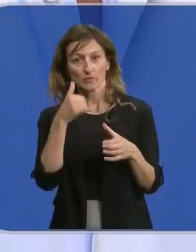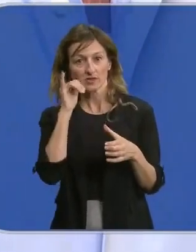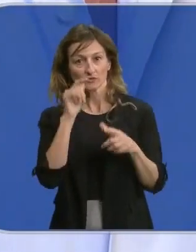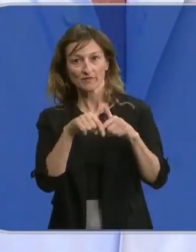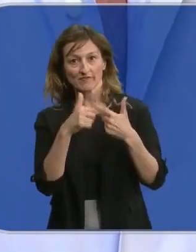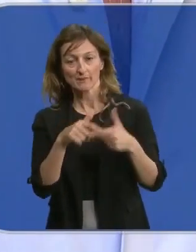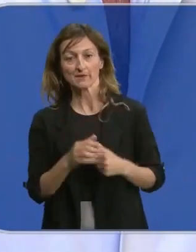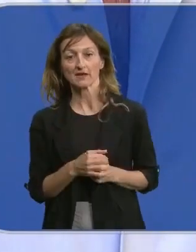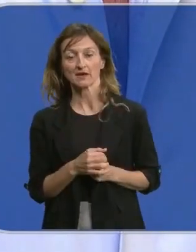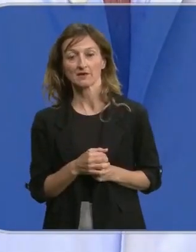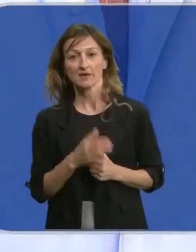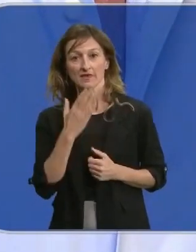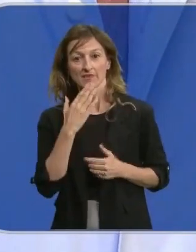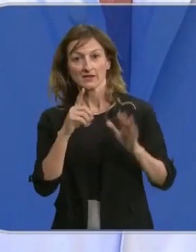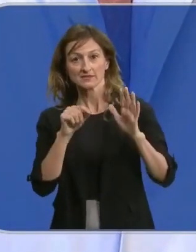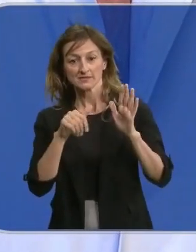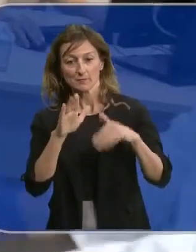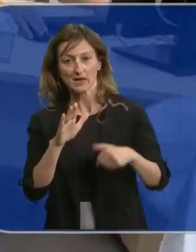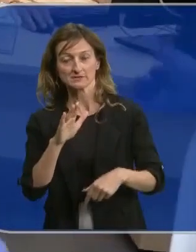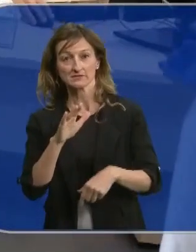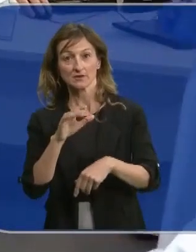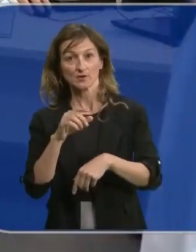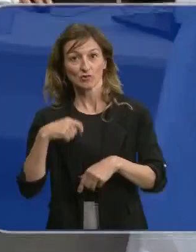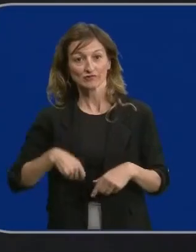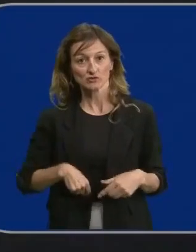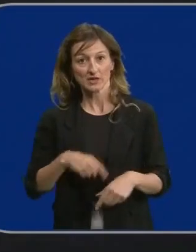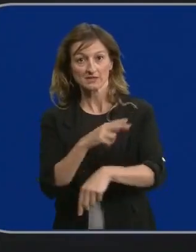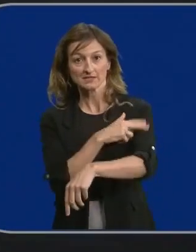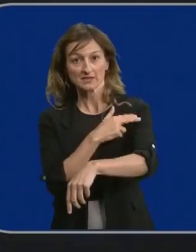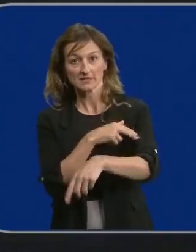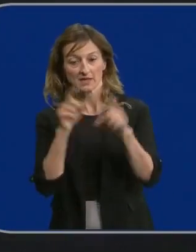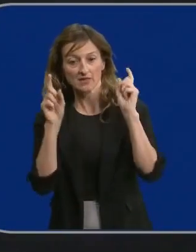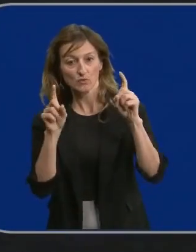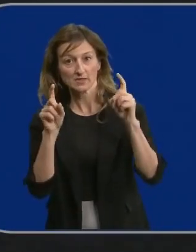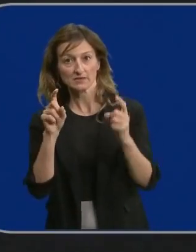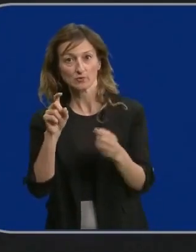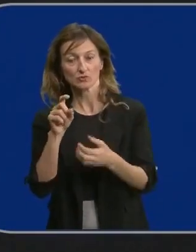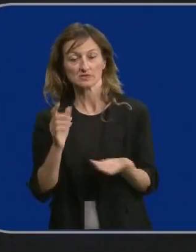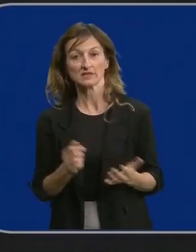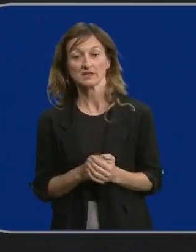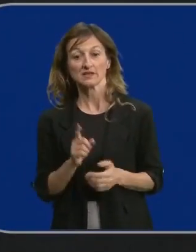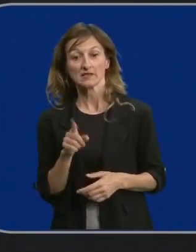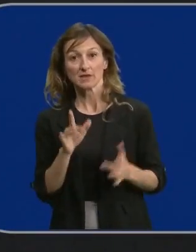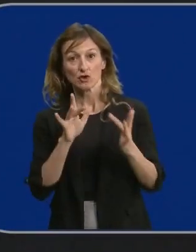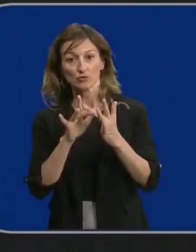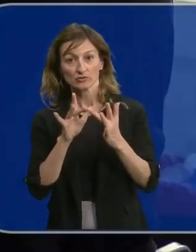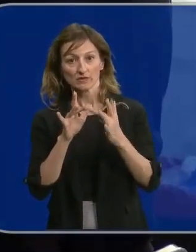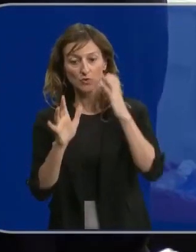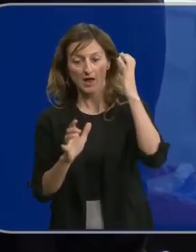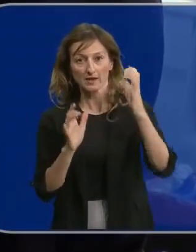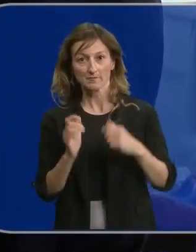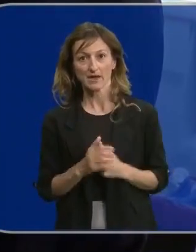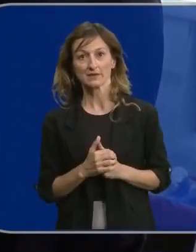sus convivientes mayores de 60 personal sanitario sociosanitario educativo y de servicios esenciales y personas en contacto directo con